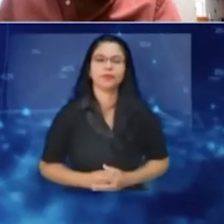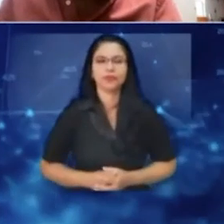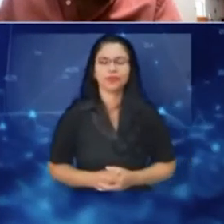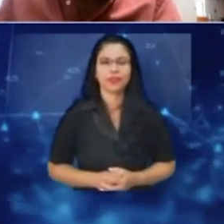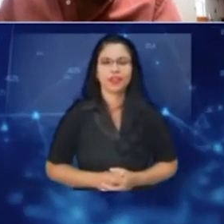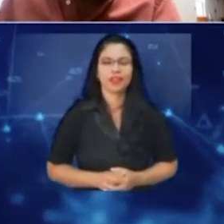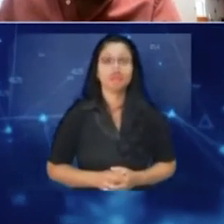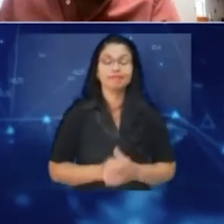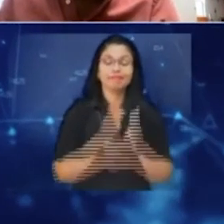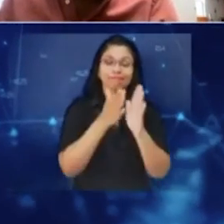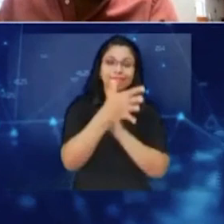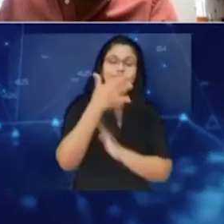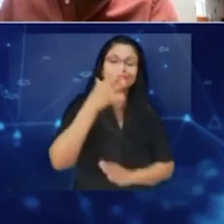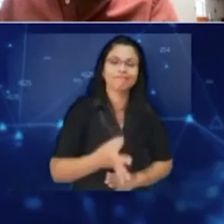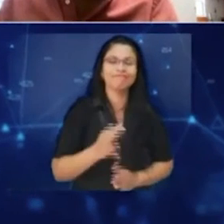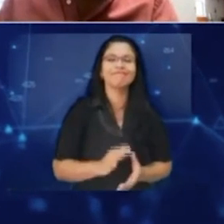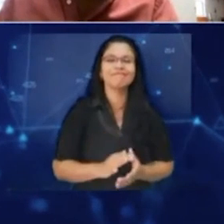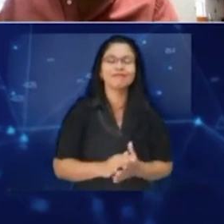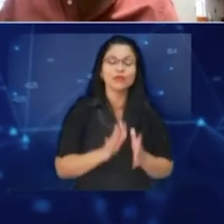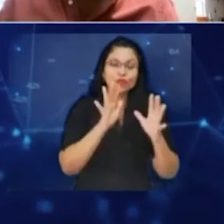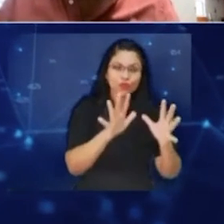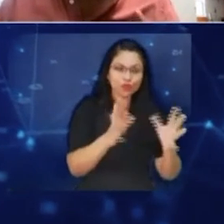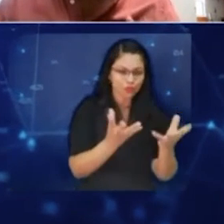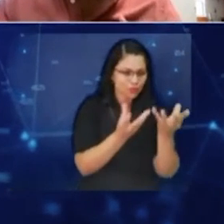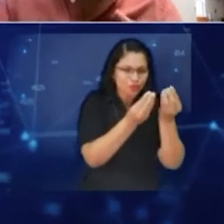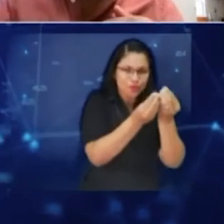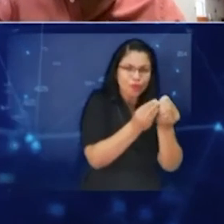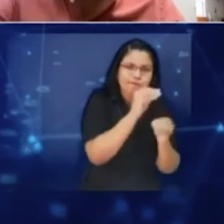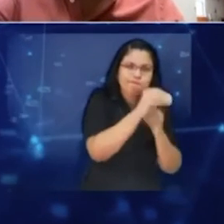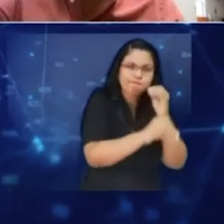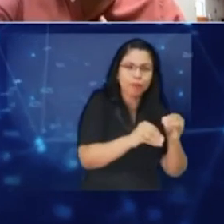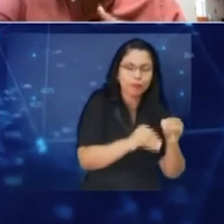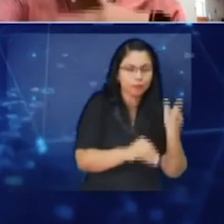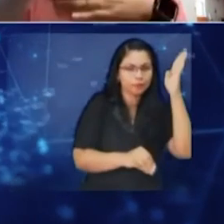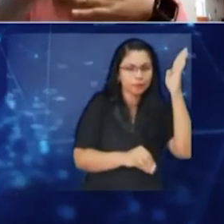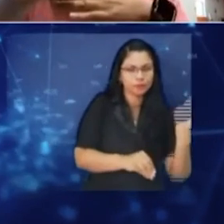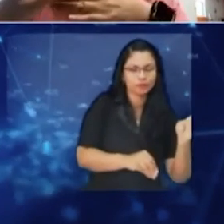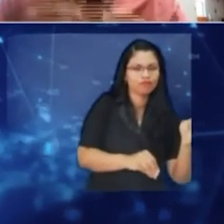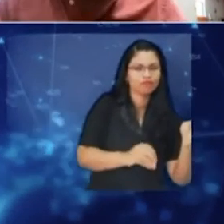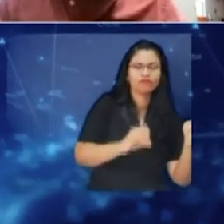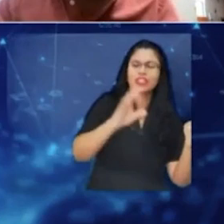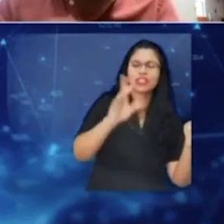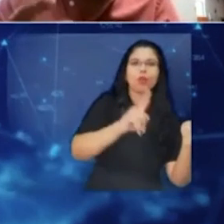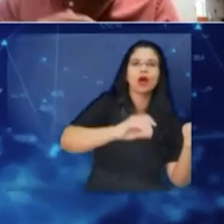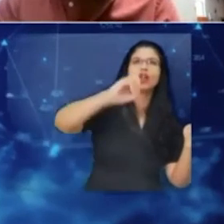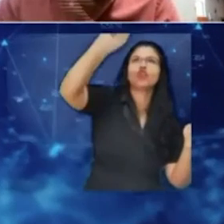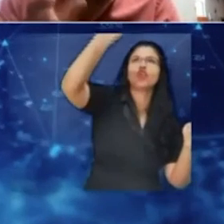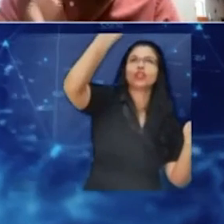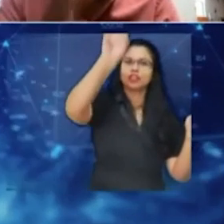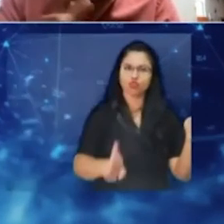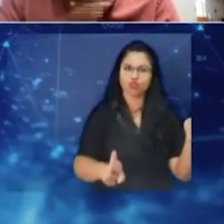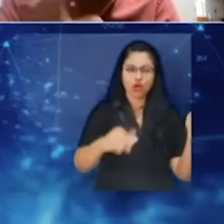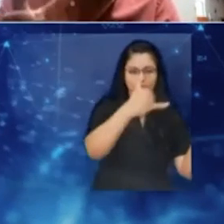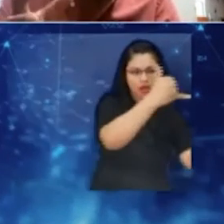Algo curioso que el sistema Kuiper va a tener es que vamos a ir desde los polos hacia el Ecuador. Nuestro segmento, cada